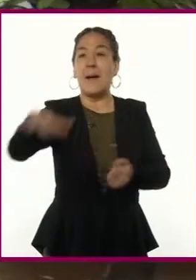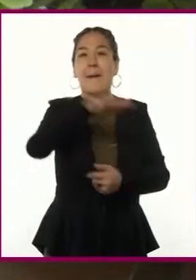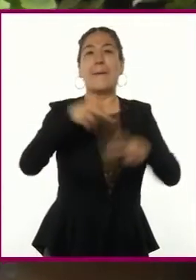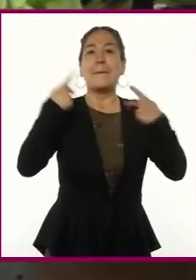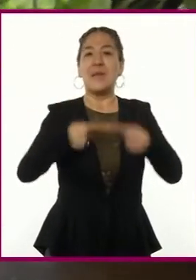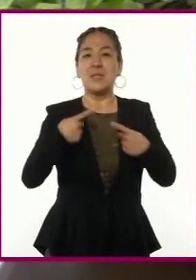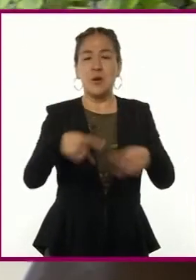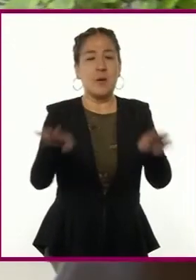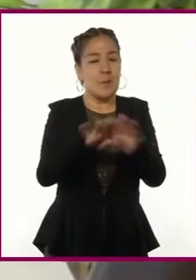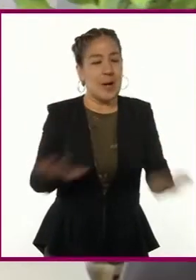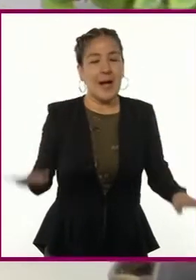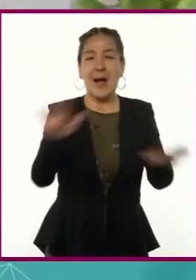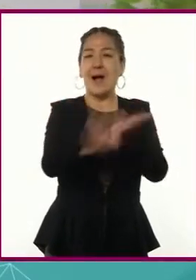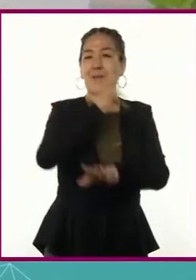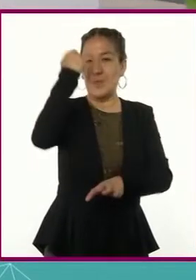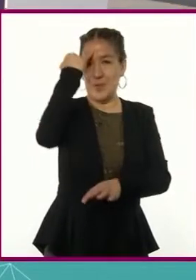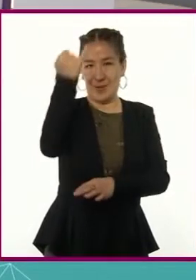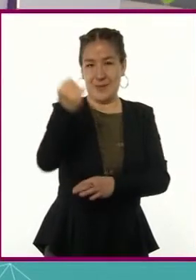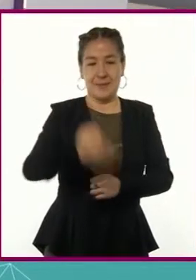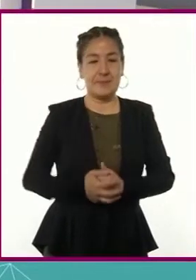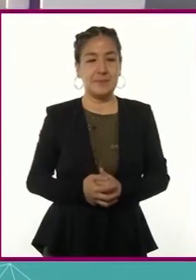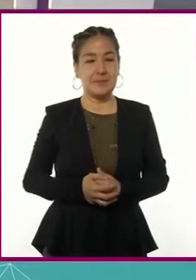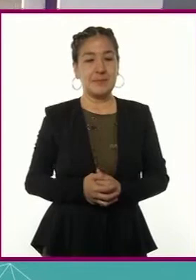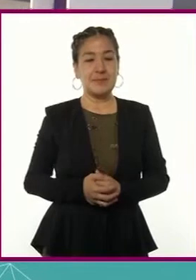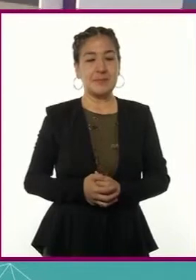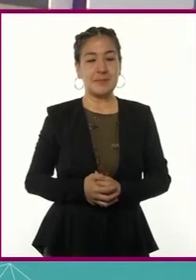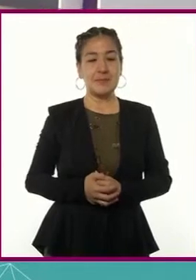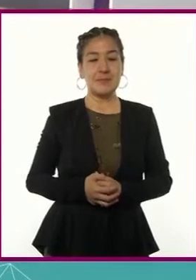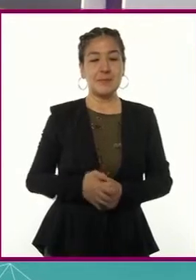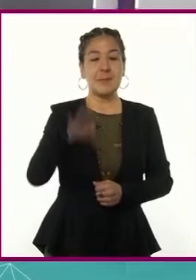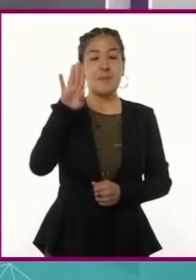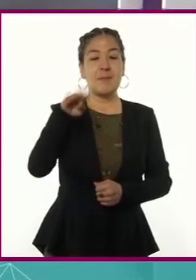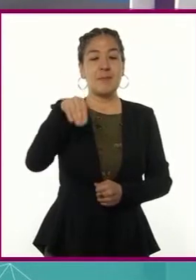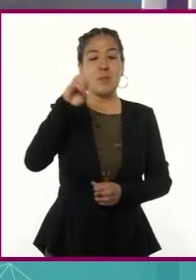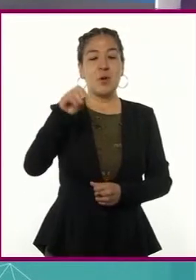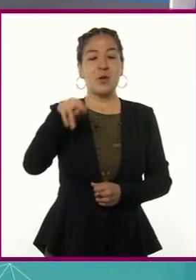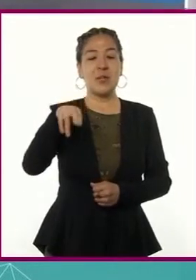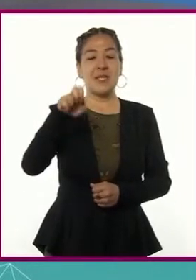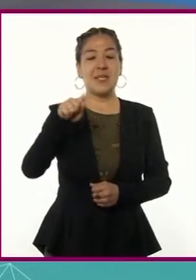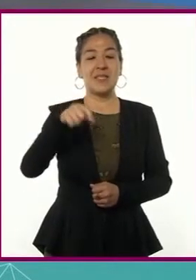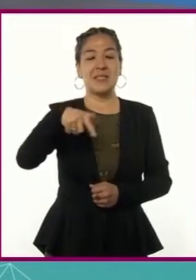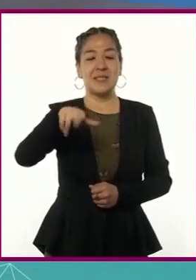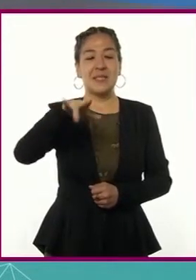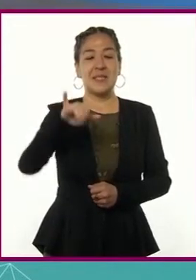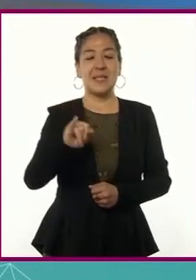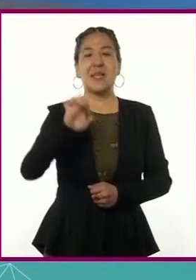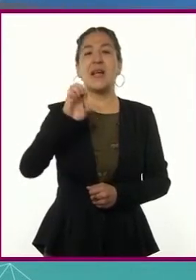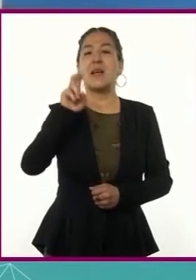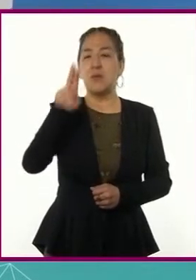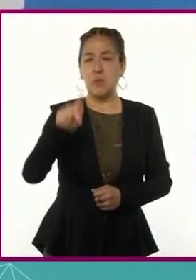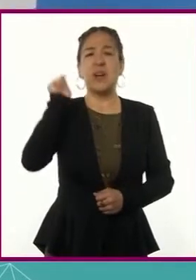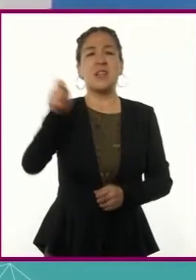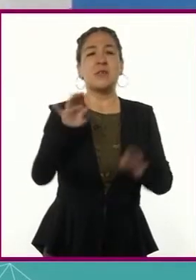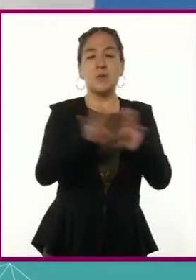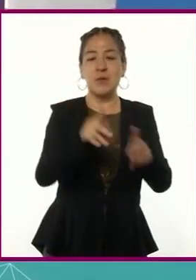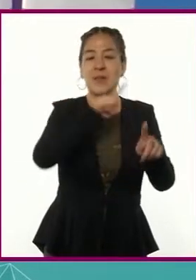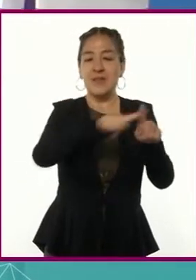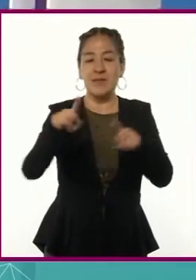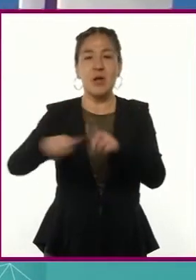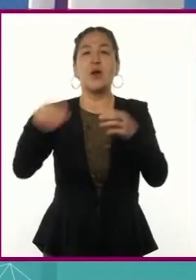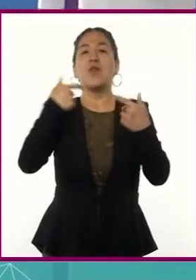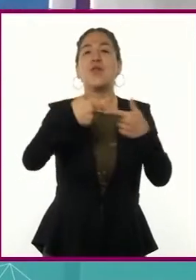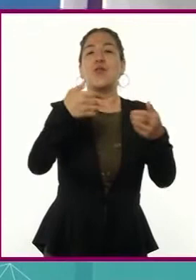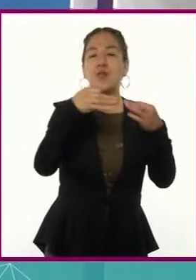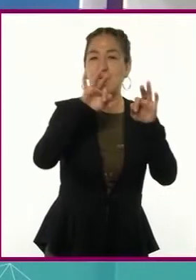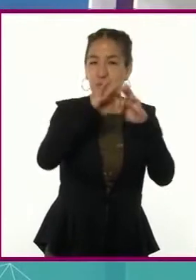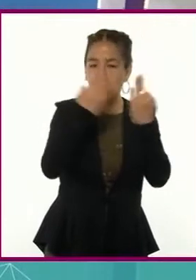reformarla. El barón de Montesquieu, por ejemplo, reflexionó sobre las distintas maneras de organizar el poder